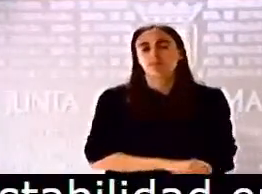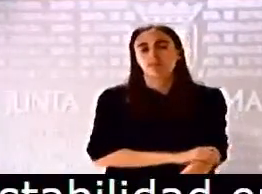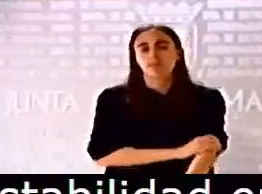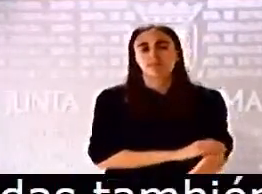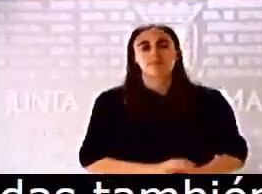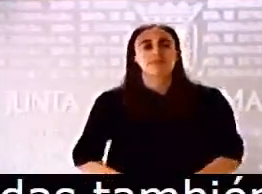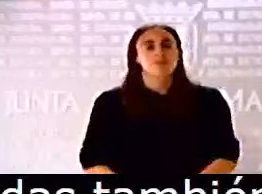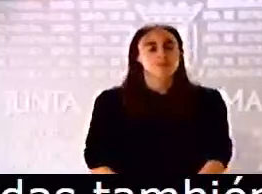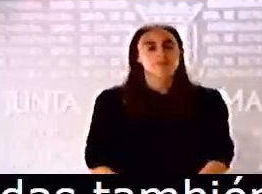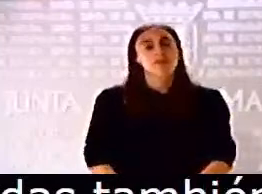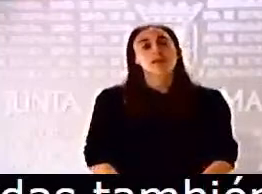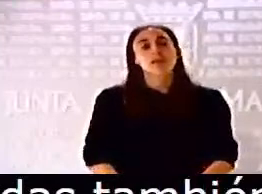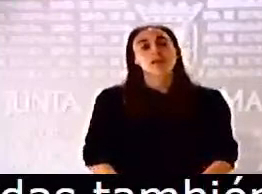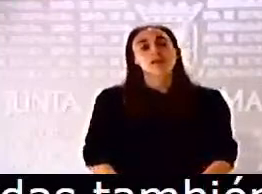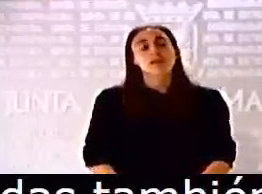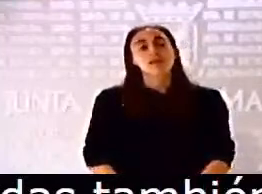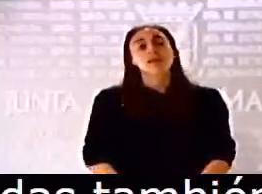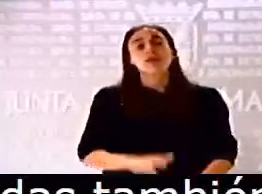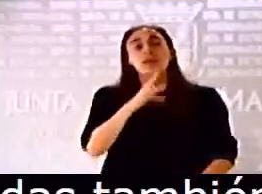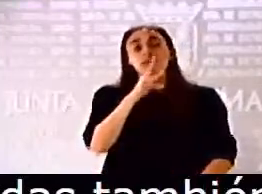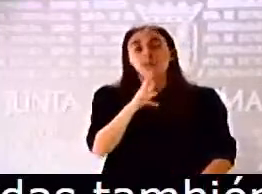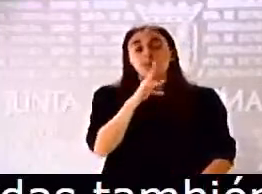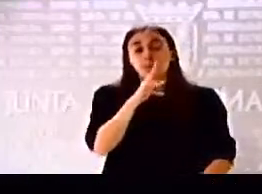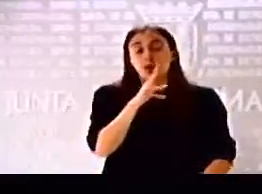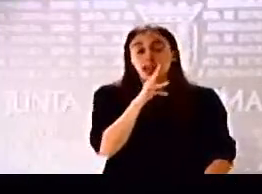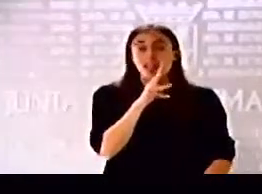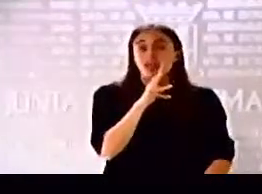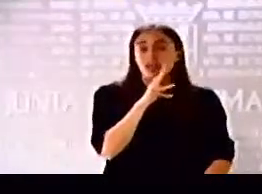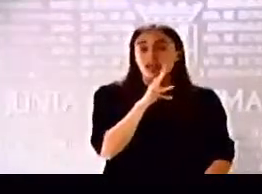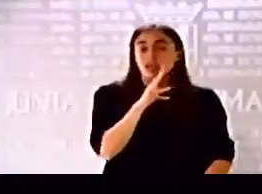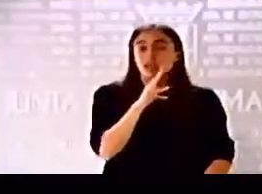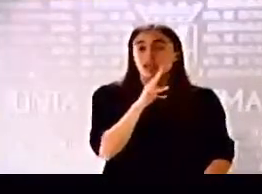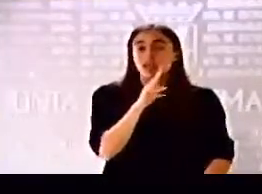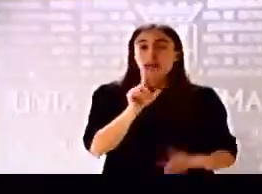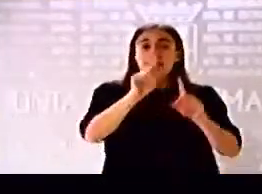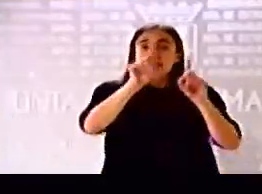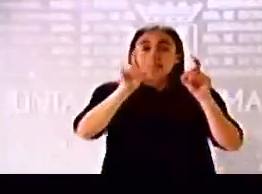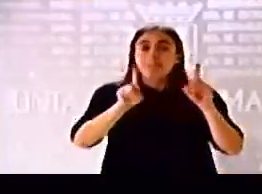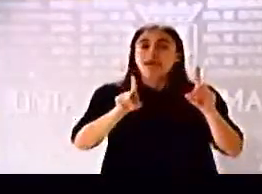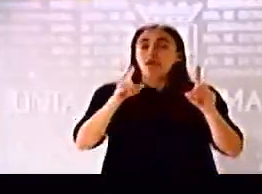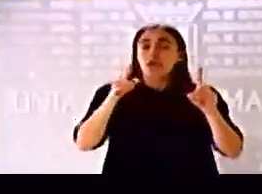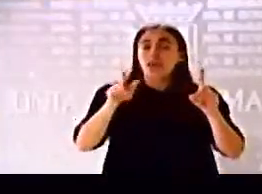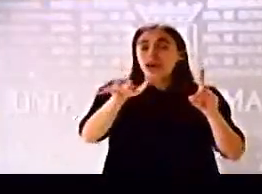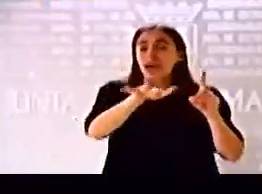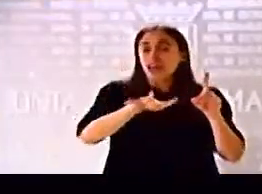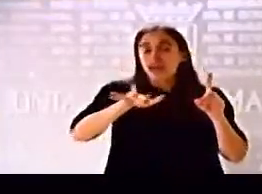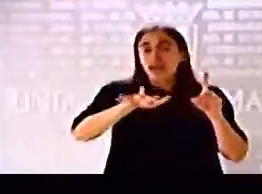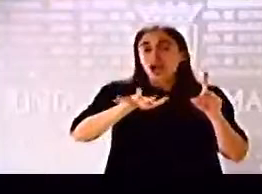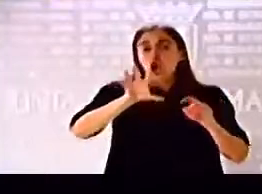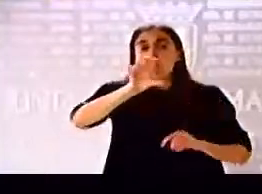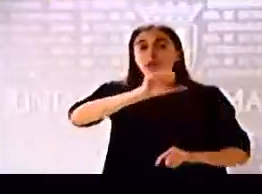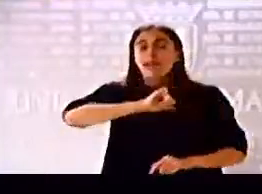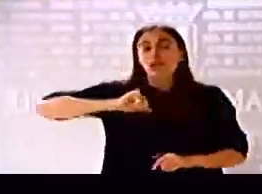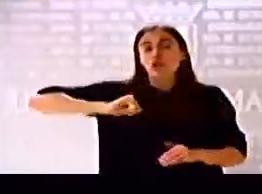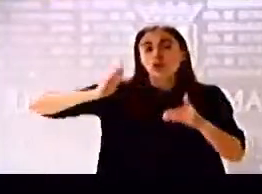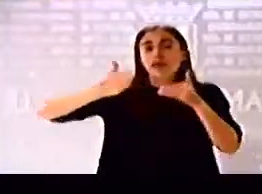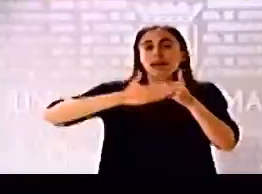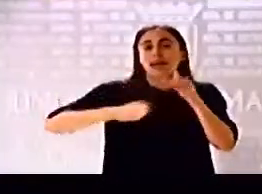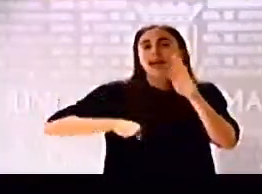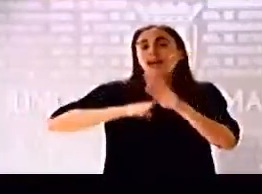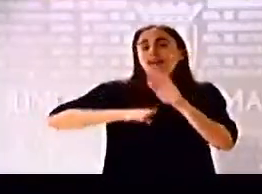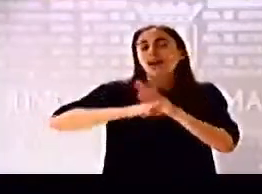Por lo tanto, a la pregunta de ¿por qué mantienen ustedes el cierre perimetral de la comunidad autónoma? ¿Por qué mantienen